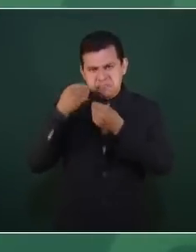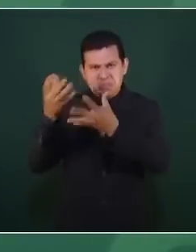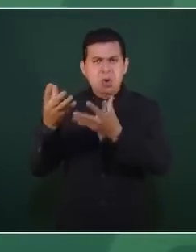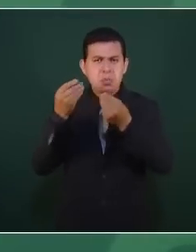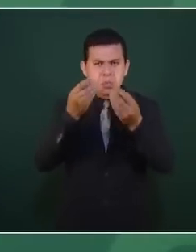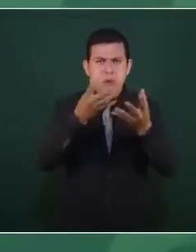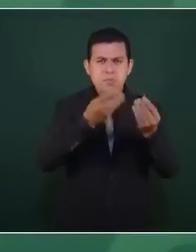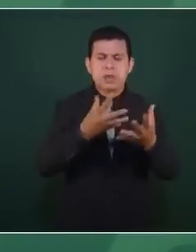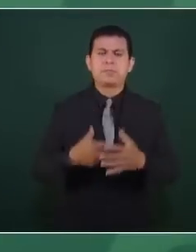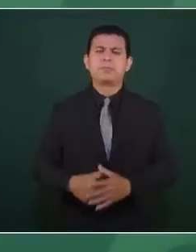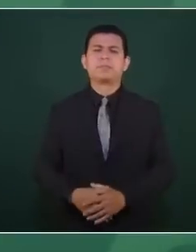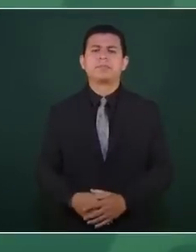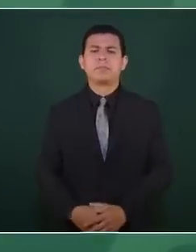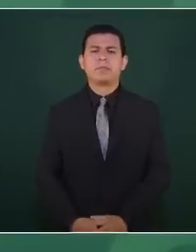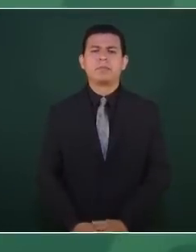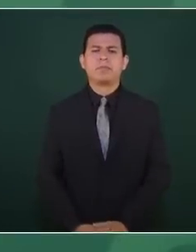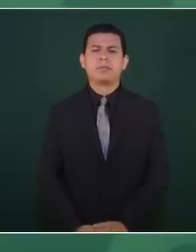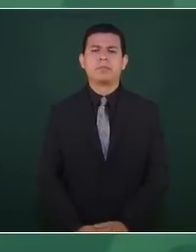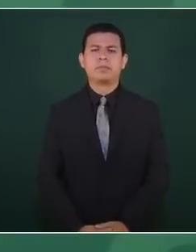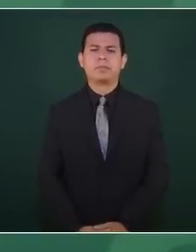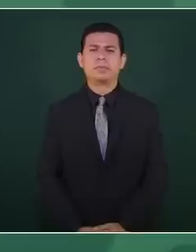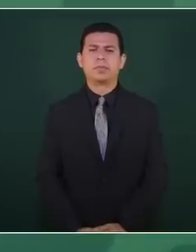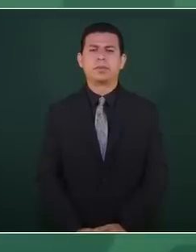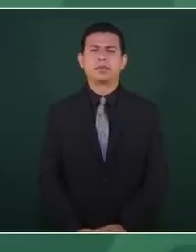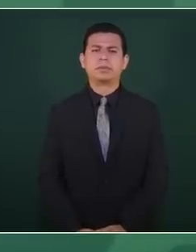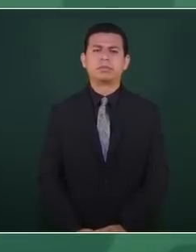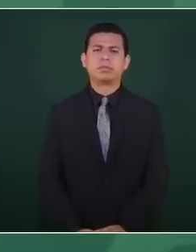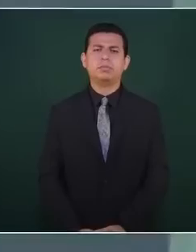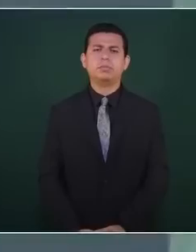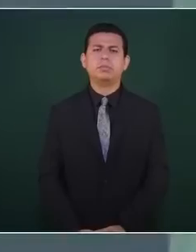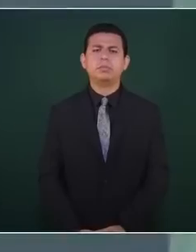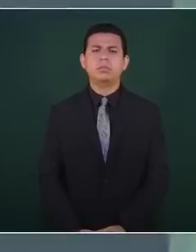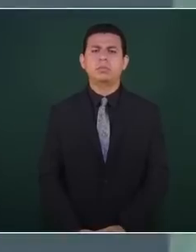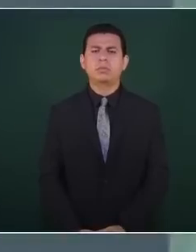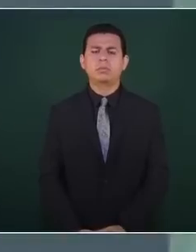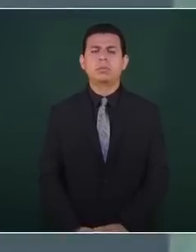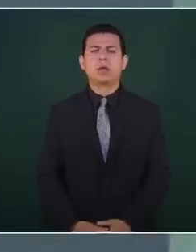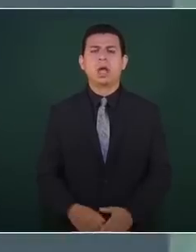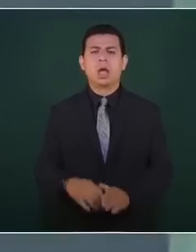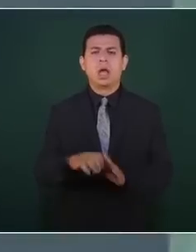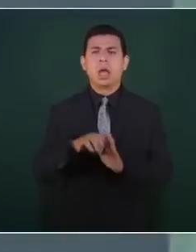y también apoyando a países como Haití